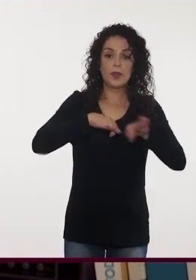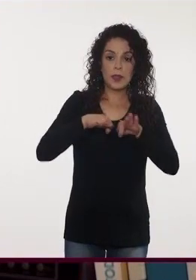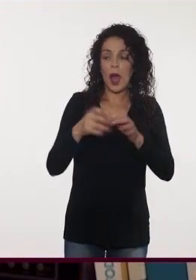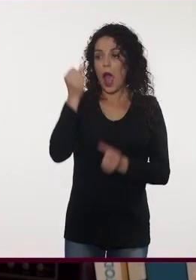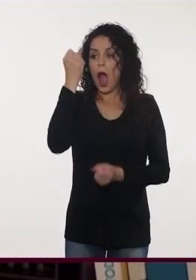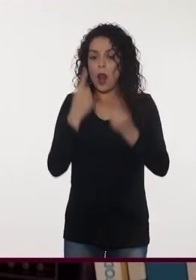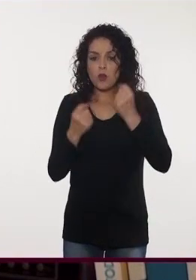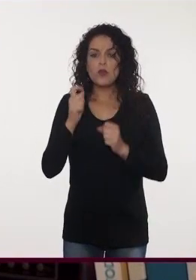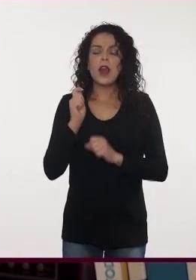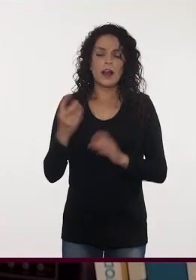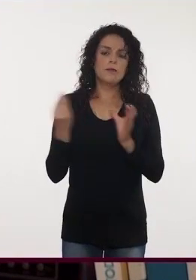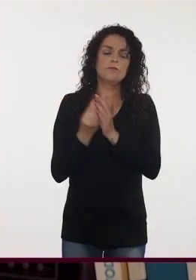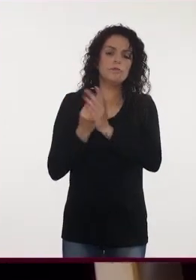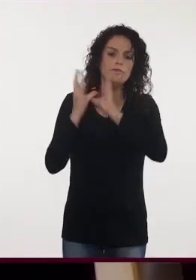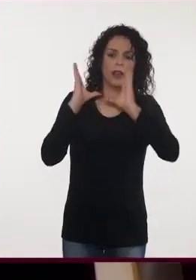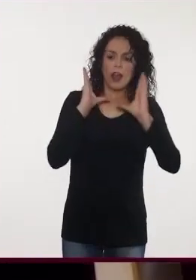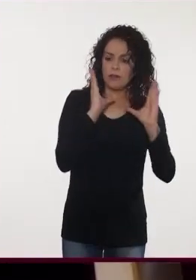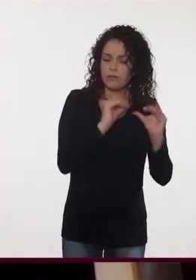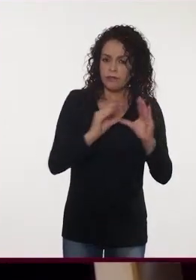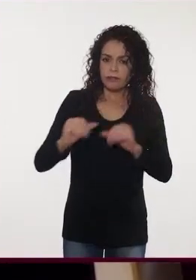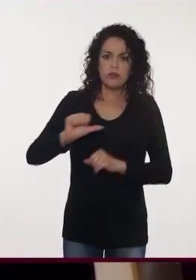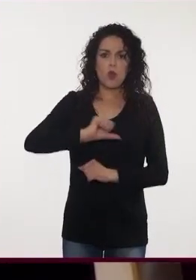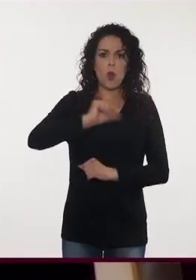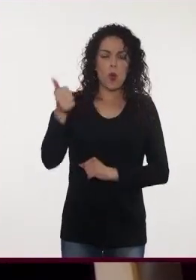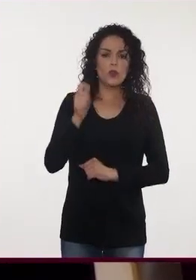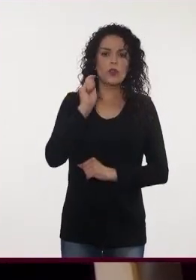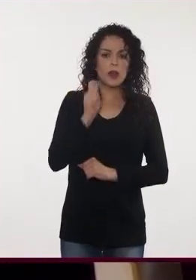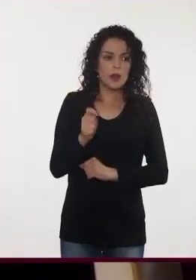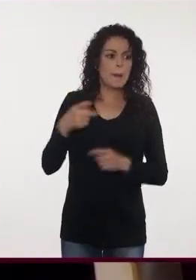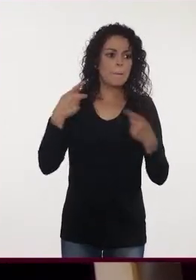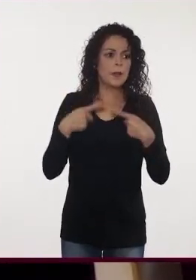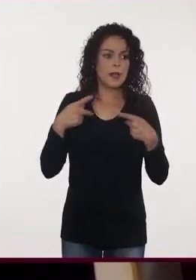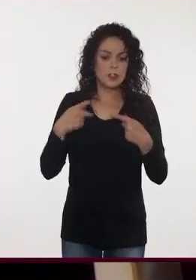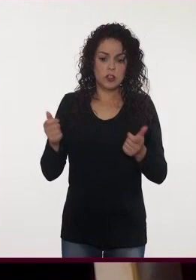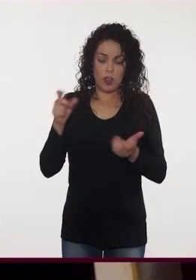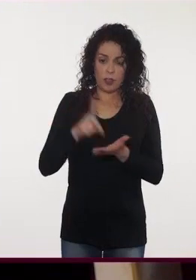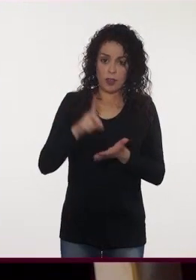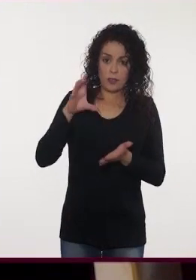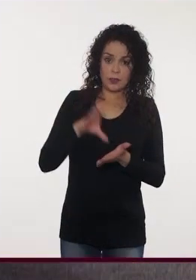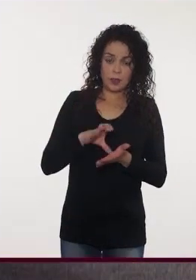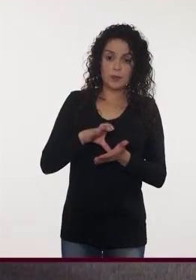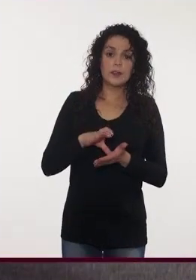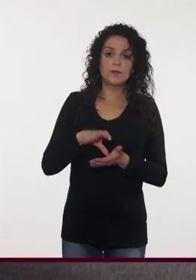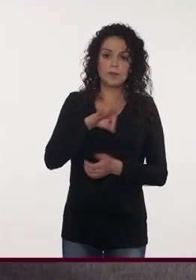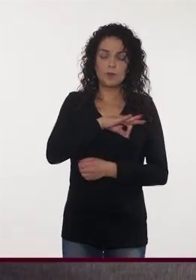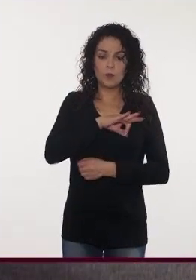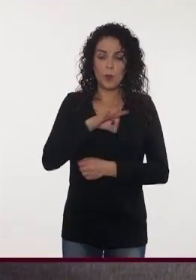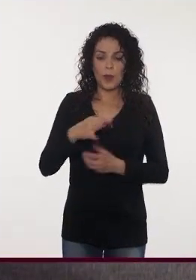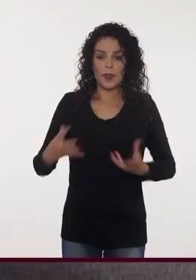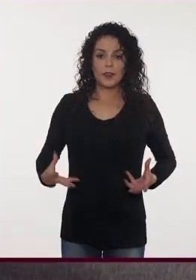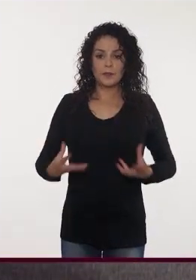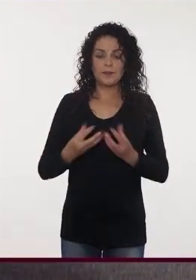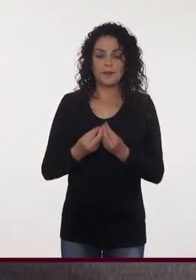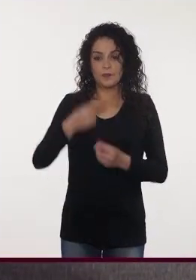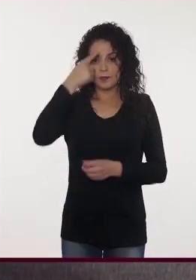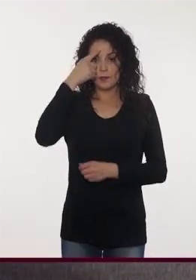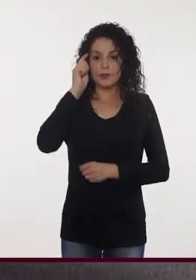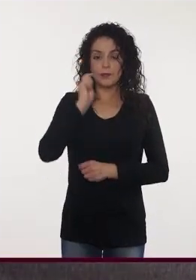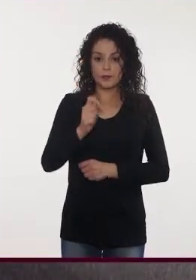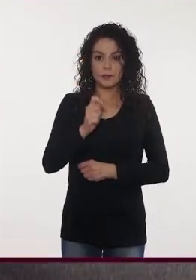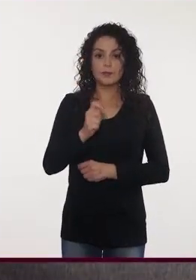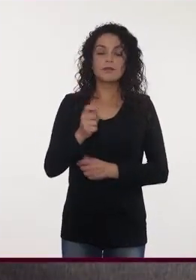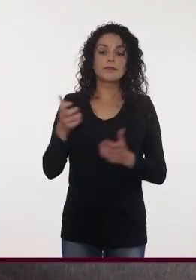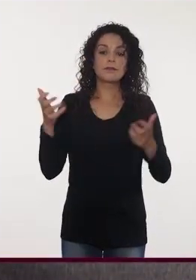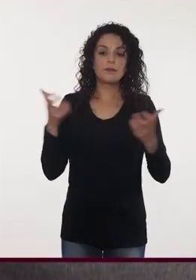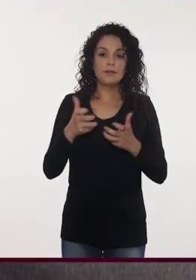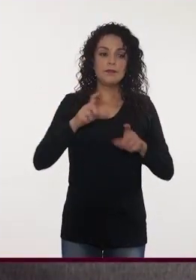hacen capacitación o educación, otras son cooperativas donde las personas con discapacidad pueden asociarse como productores directos